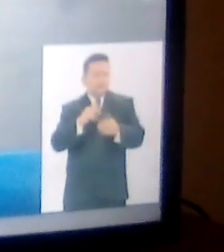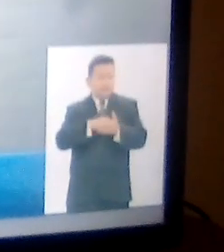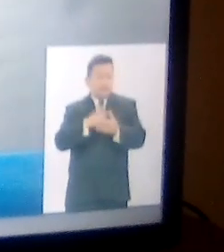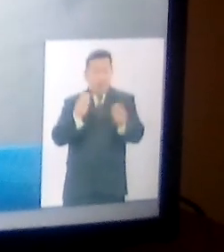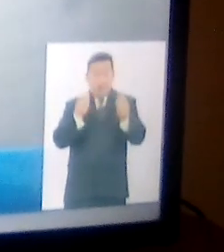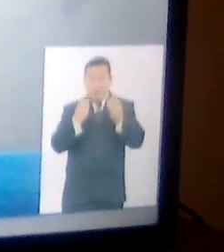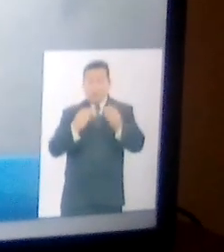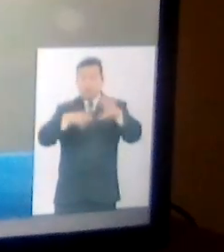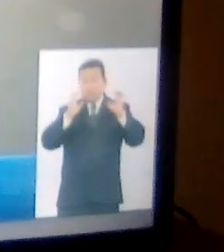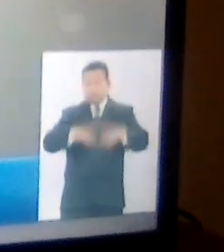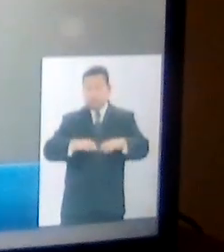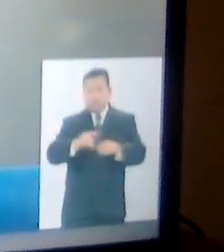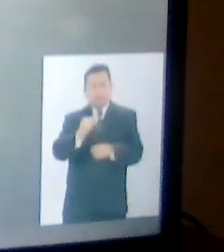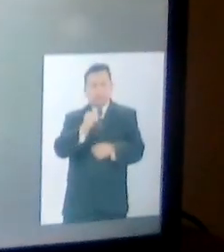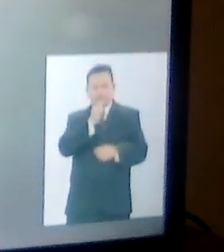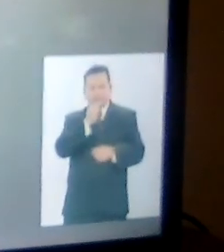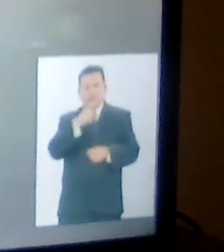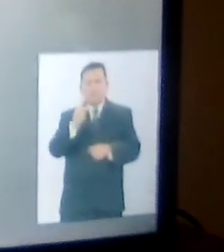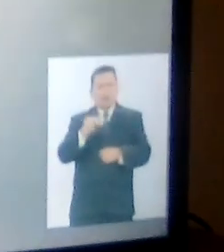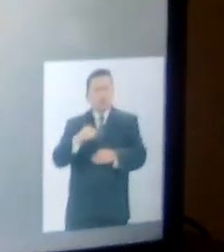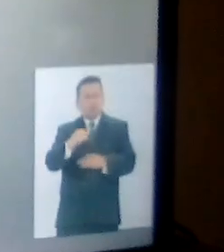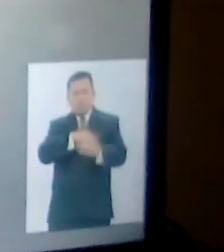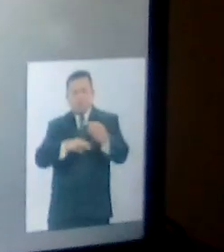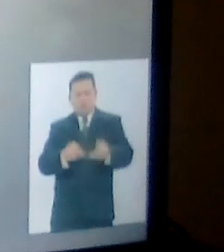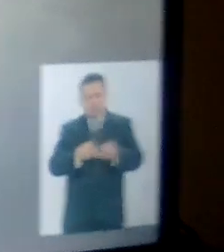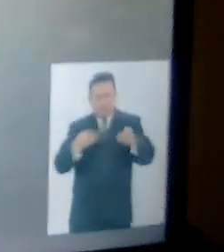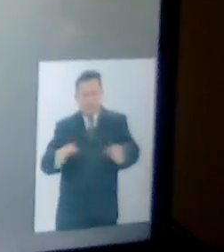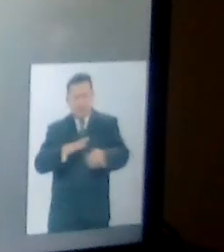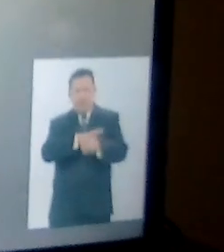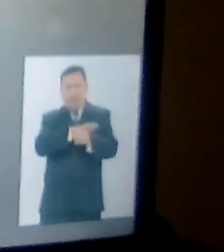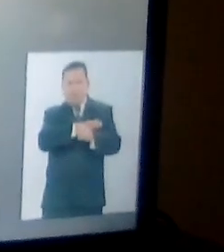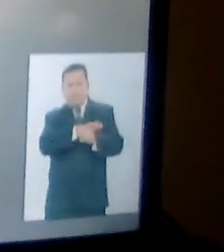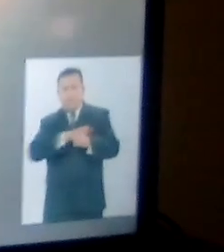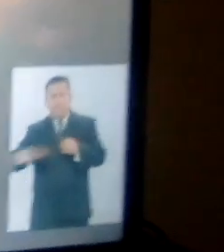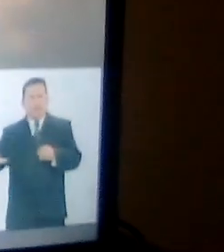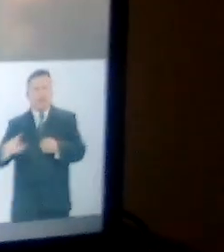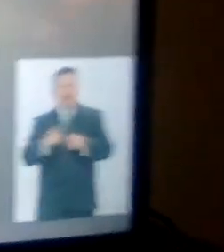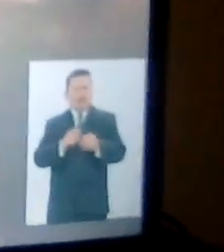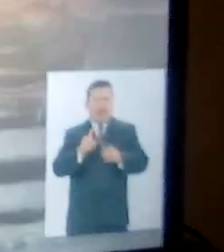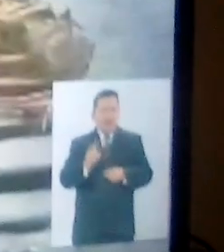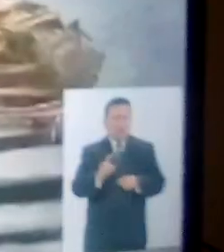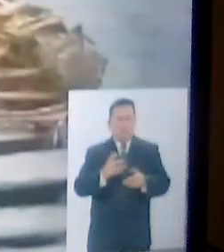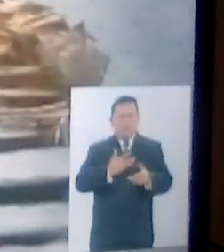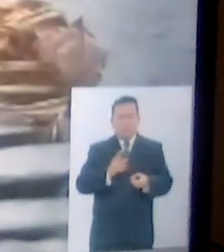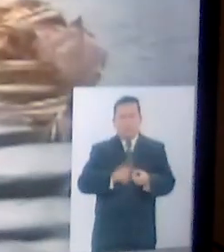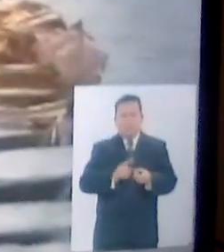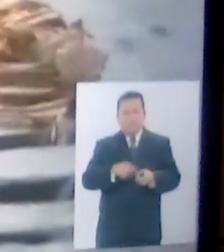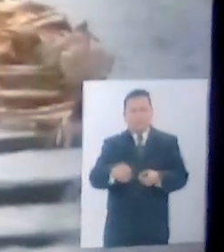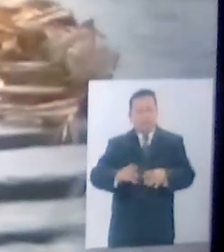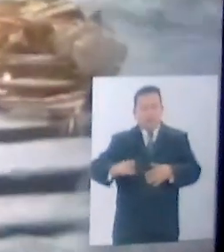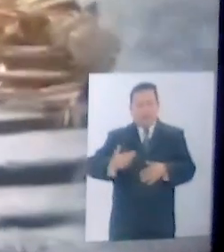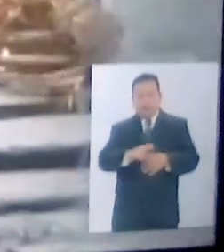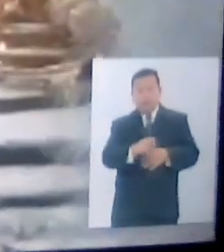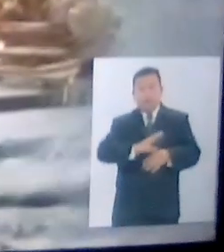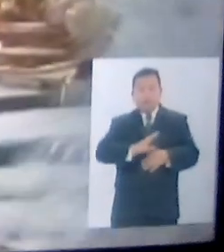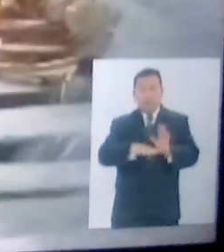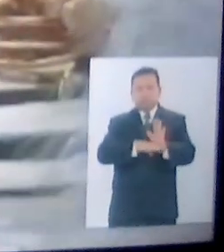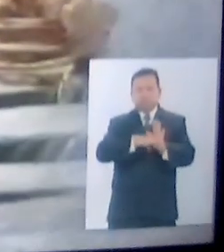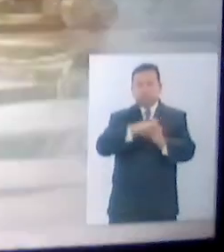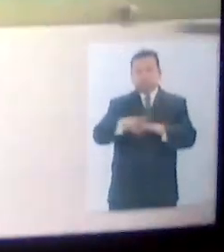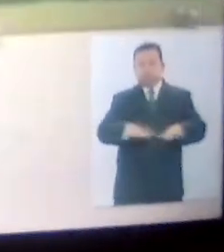mucho, insistimos, el suelo está saturado de agua y los niveles de los ríos, algunos están pues muy arriba de su nivel.